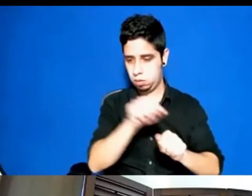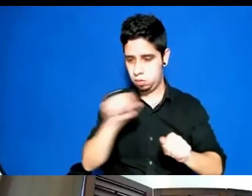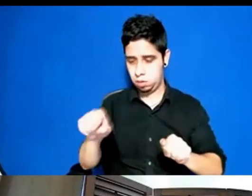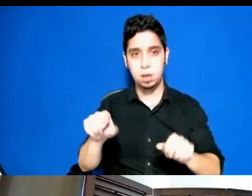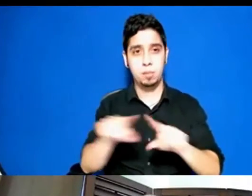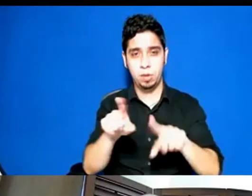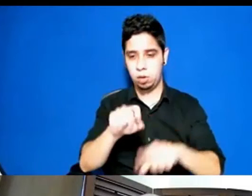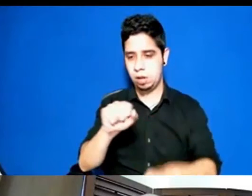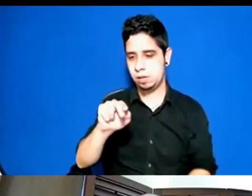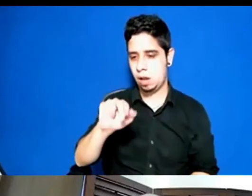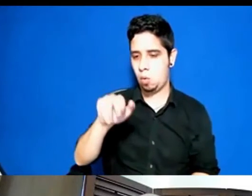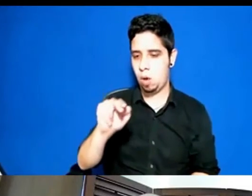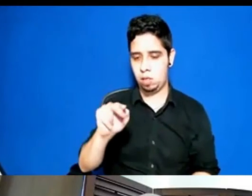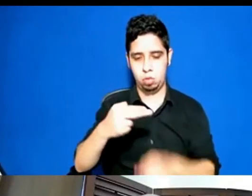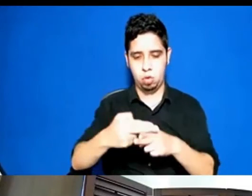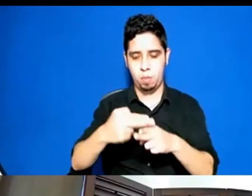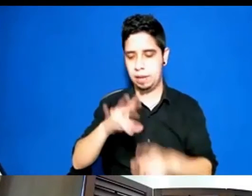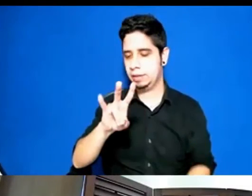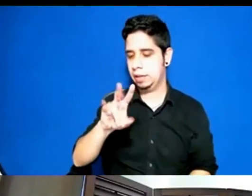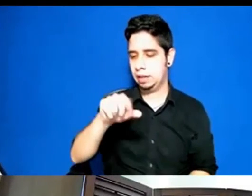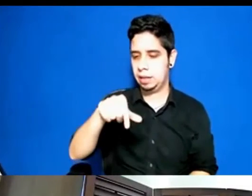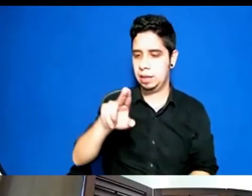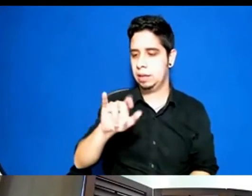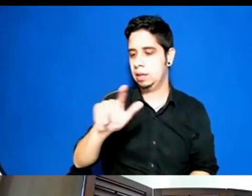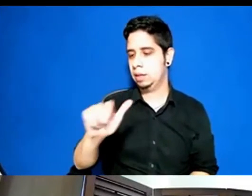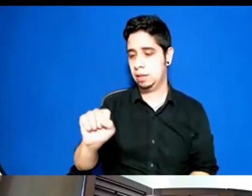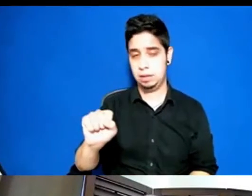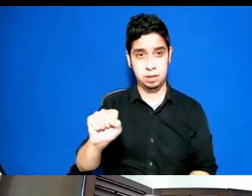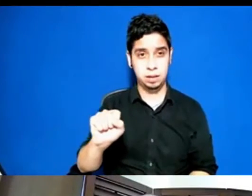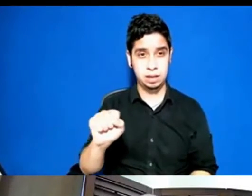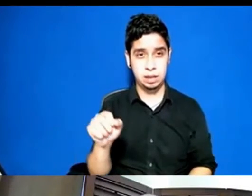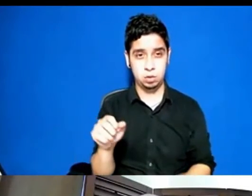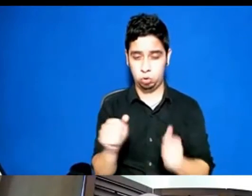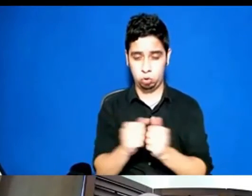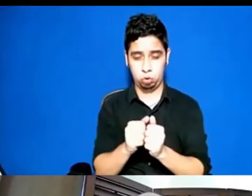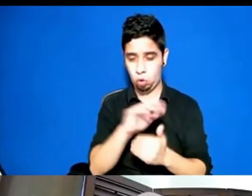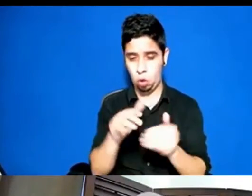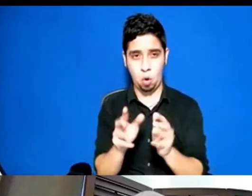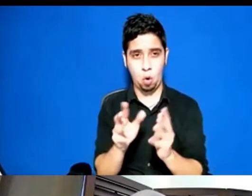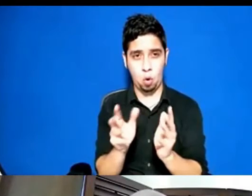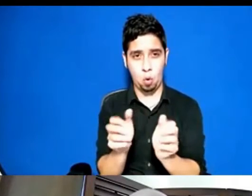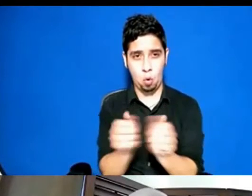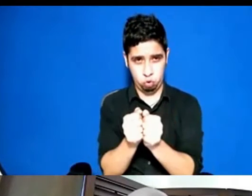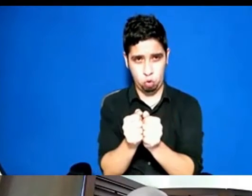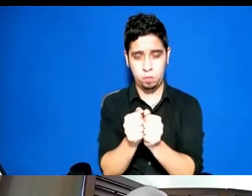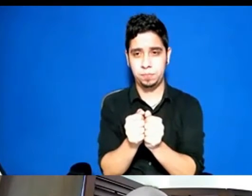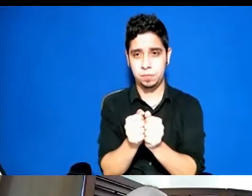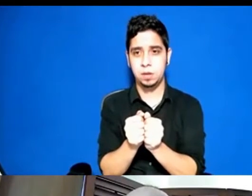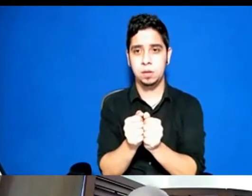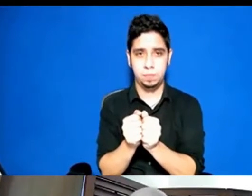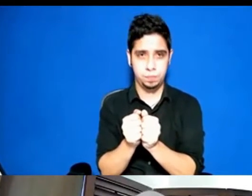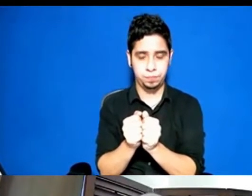es 7 quillas. Y así mismo, pegadito, 7 quillas. Exactamente, el grupo tortuguero de San